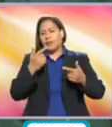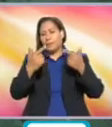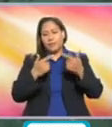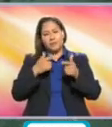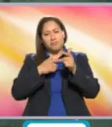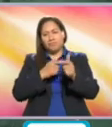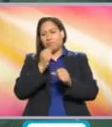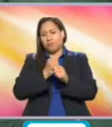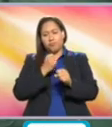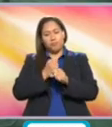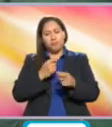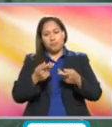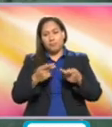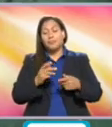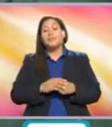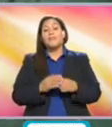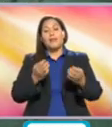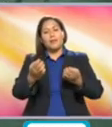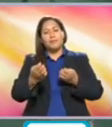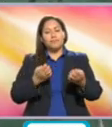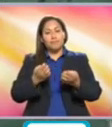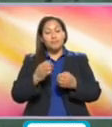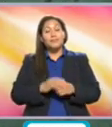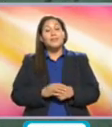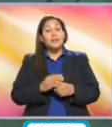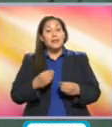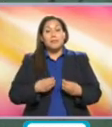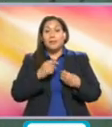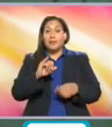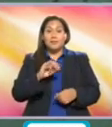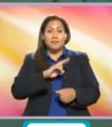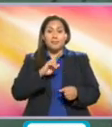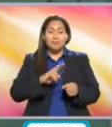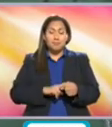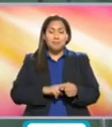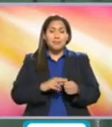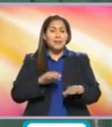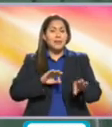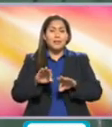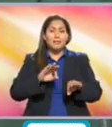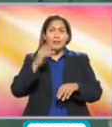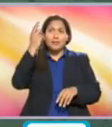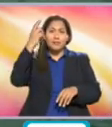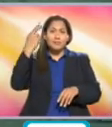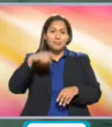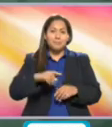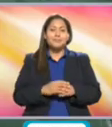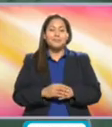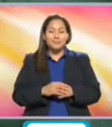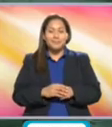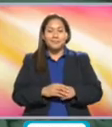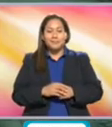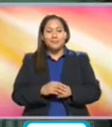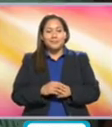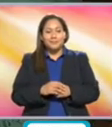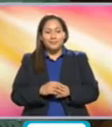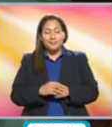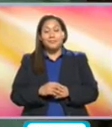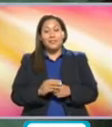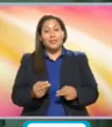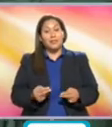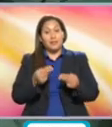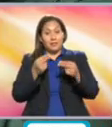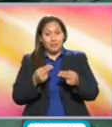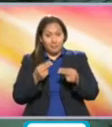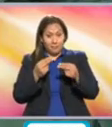gimnasio, haciendo nuestros ejercicios y la vida cotidiana, a trabajar como Dios manda. ¿No? Que además, bueno, un